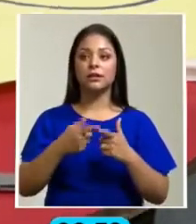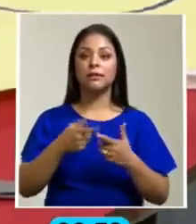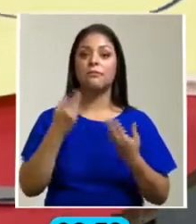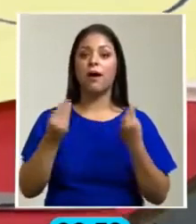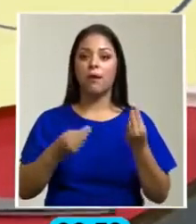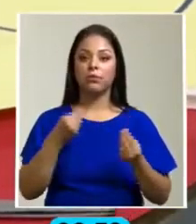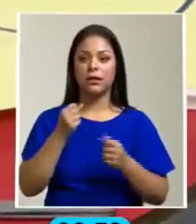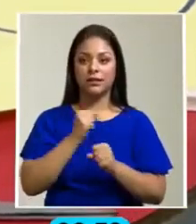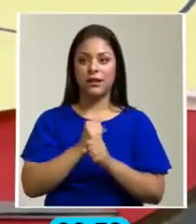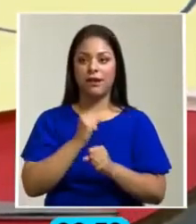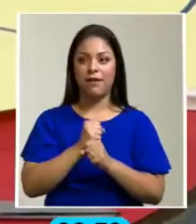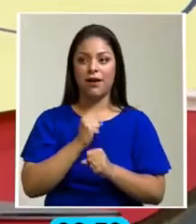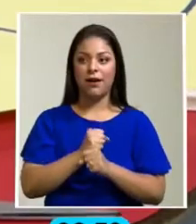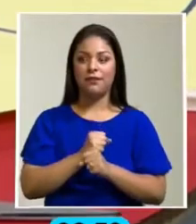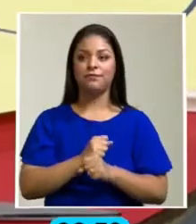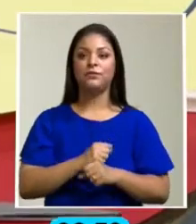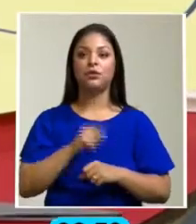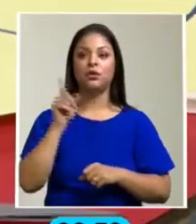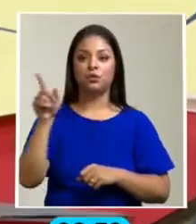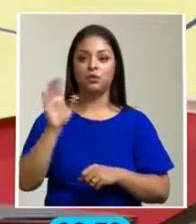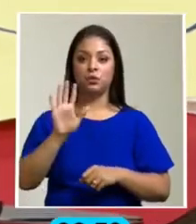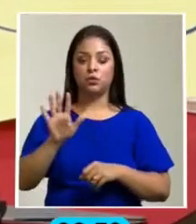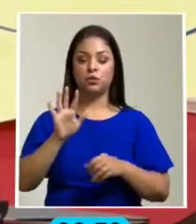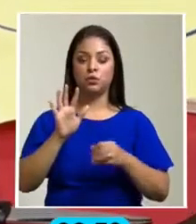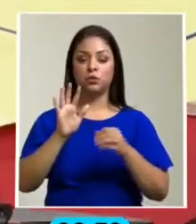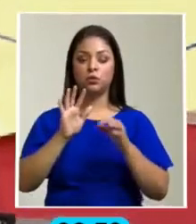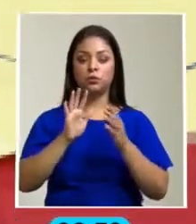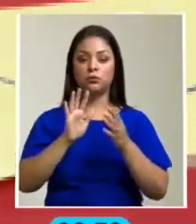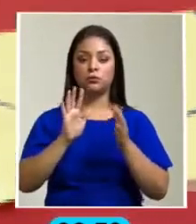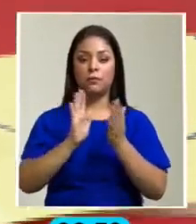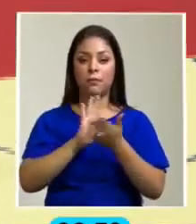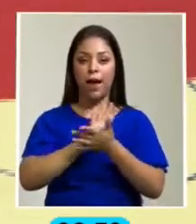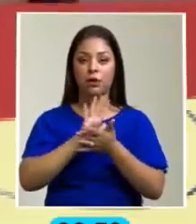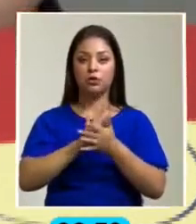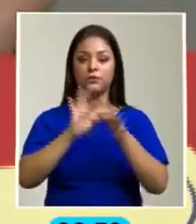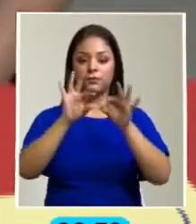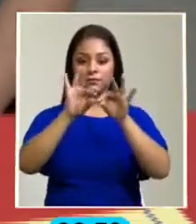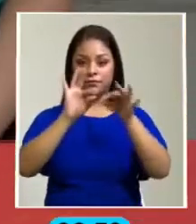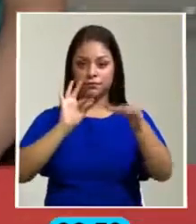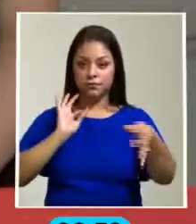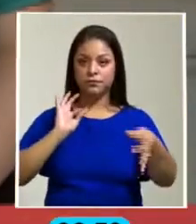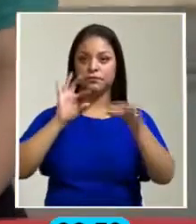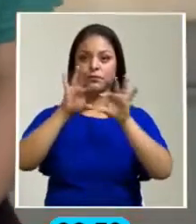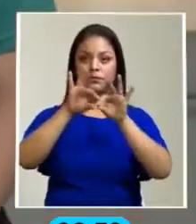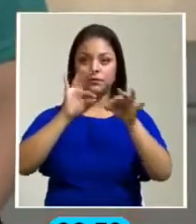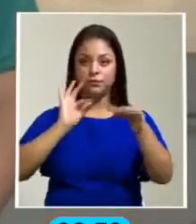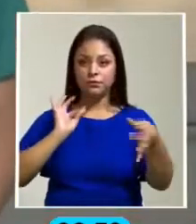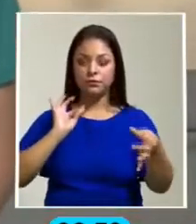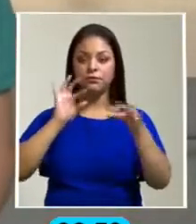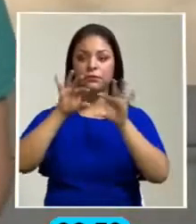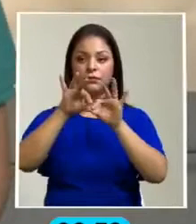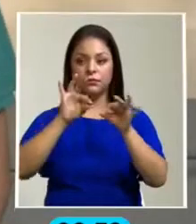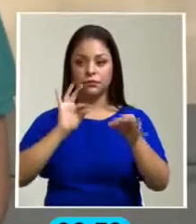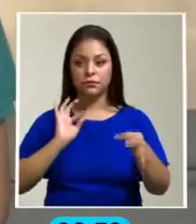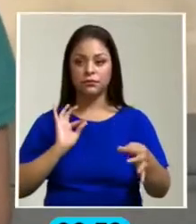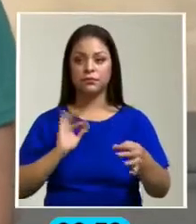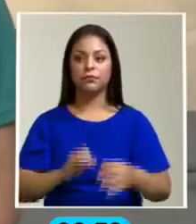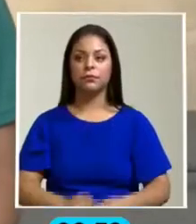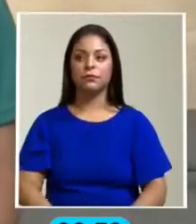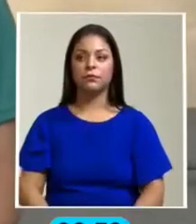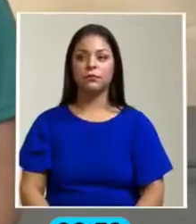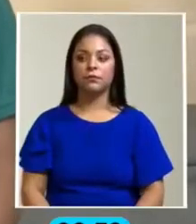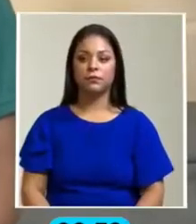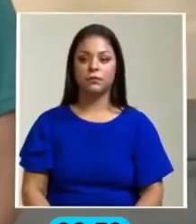Sofía. Vas a rasgar con tus manitas por la línea, igual Ángel, ¿verdad? vamos a arrancar por las